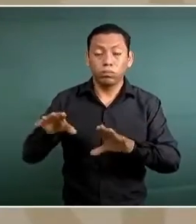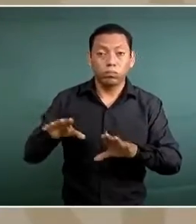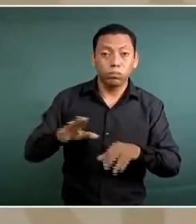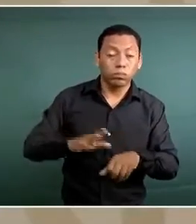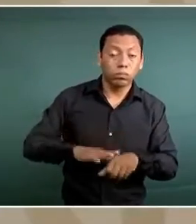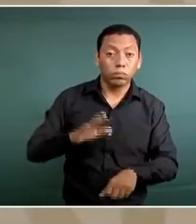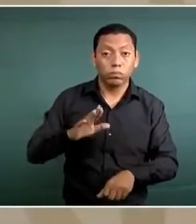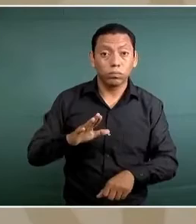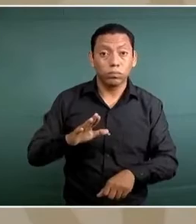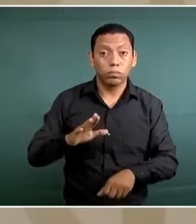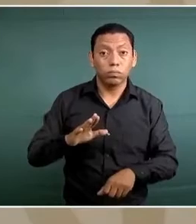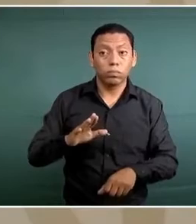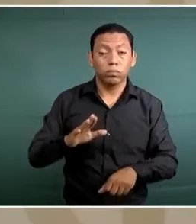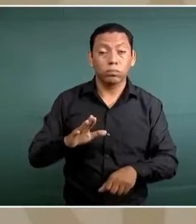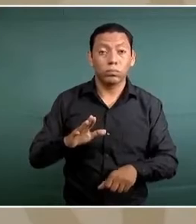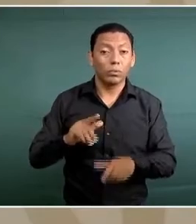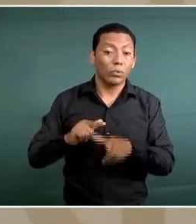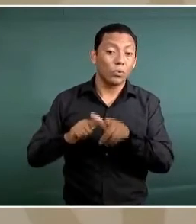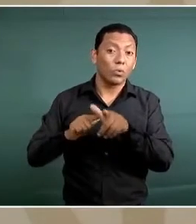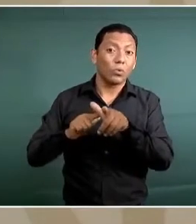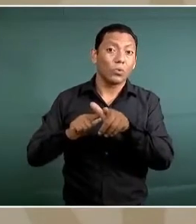el confinamiento